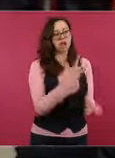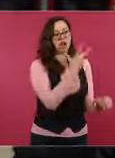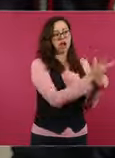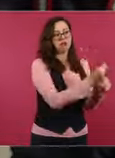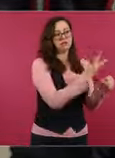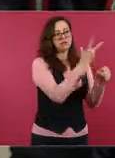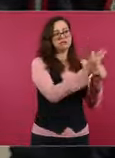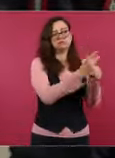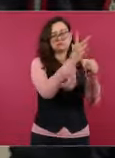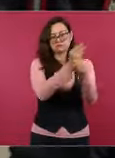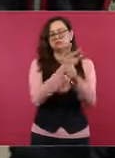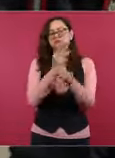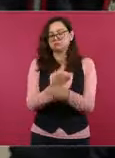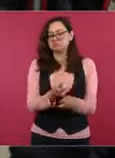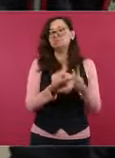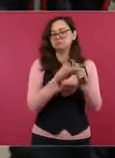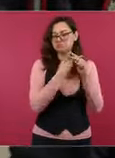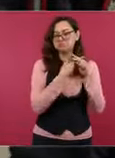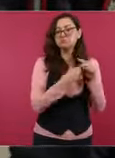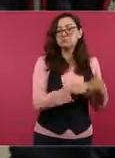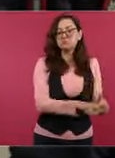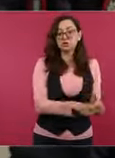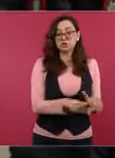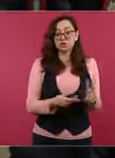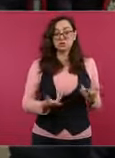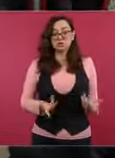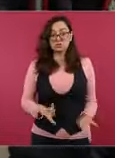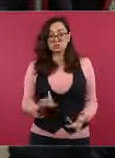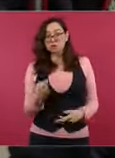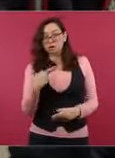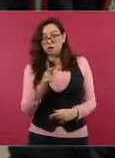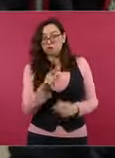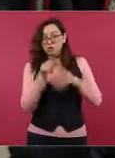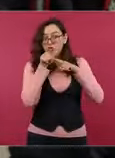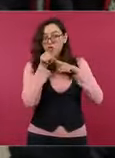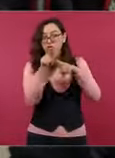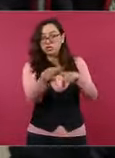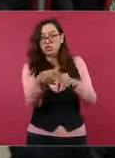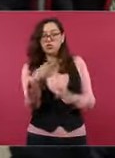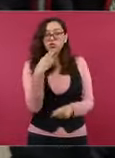siga funcionando y cuáles son los avances que se ha dado